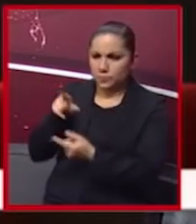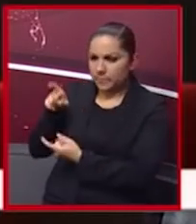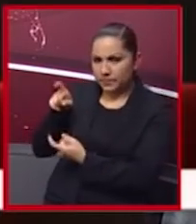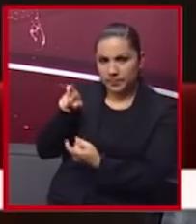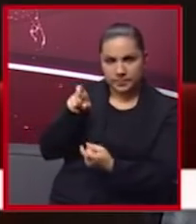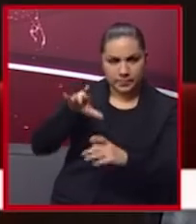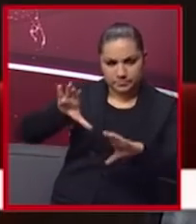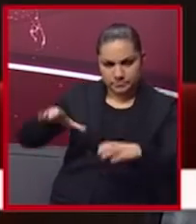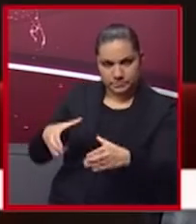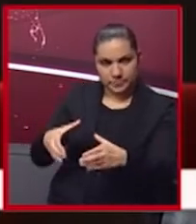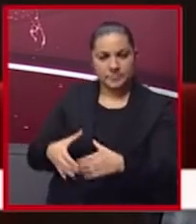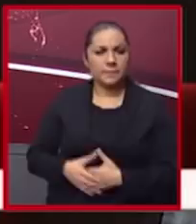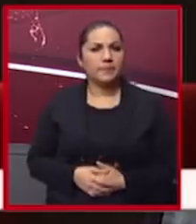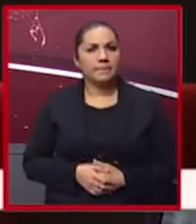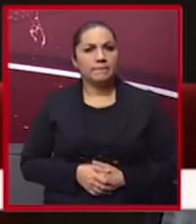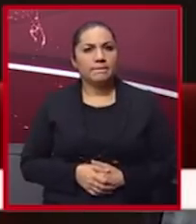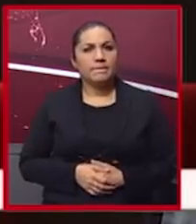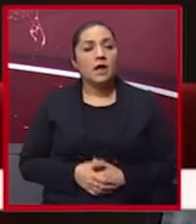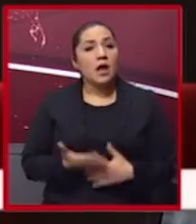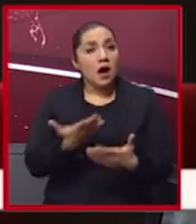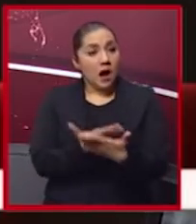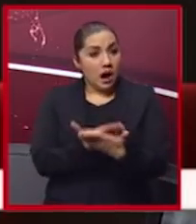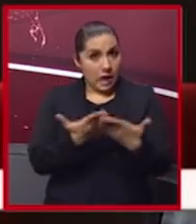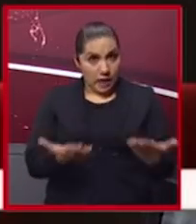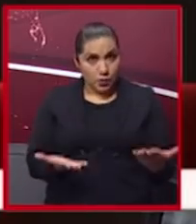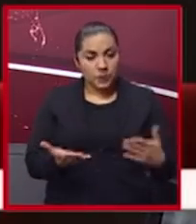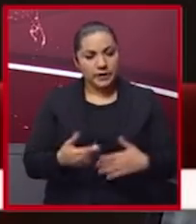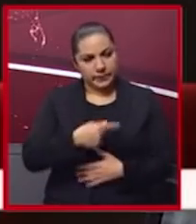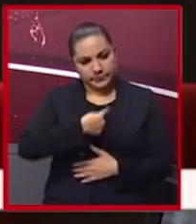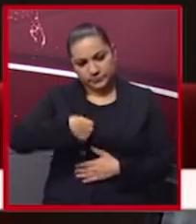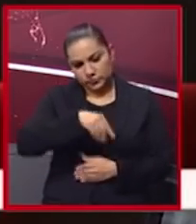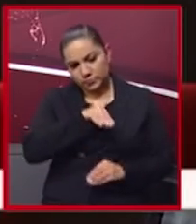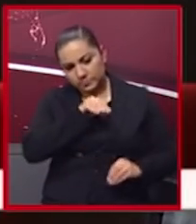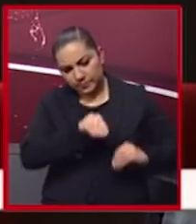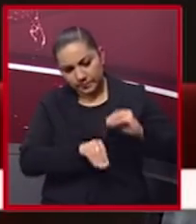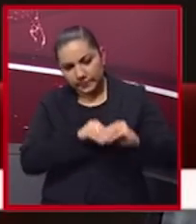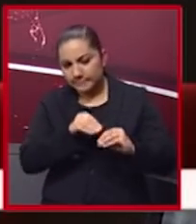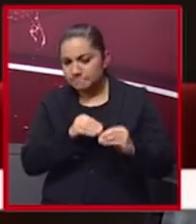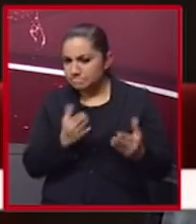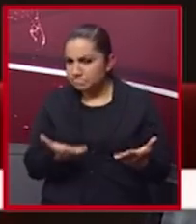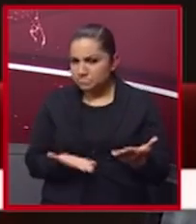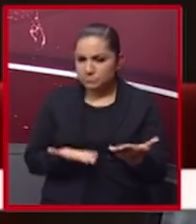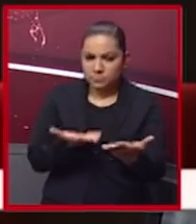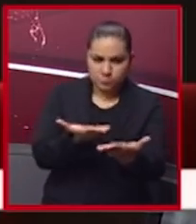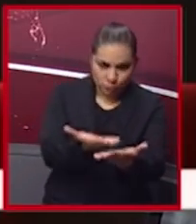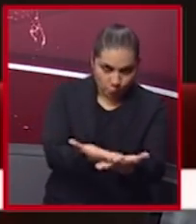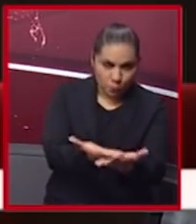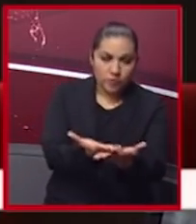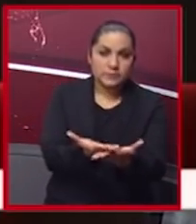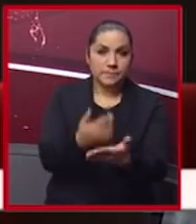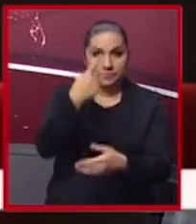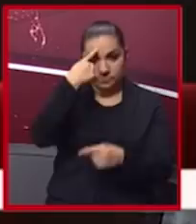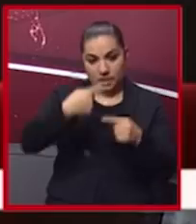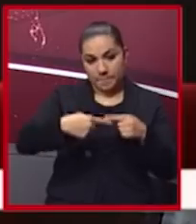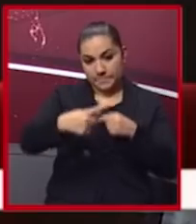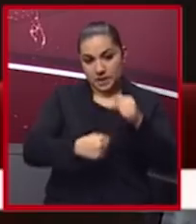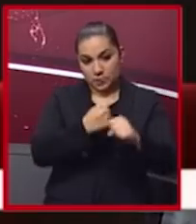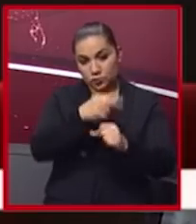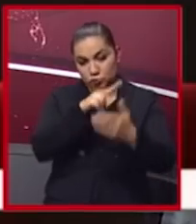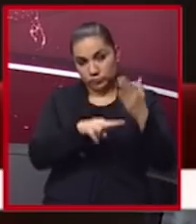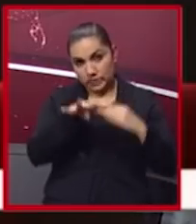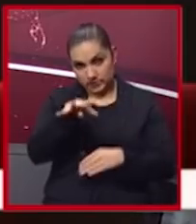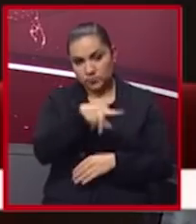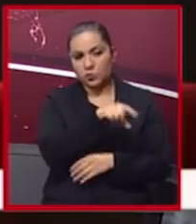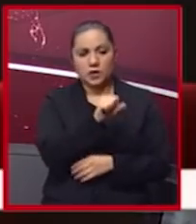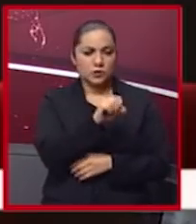Estamos planteándoles a ustedes, en el caso de 2019, estamos planteando que vamos a tener un superávit